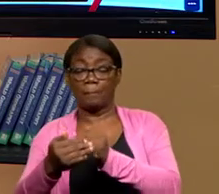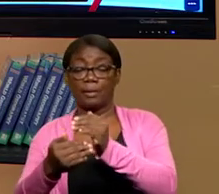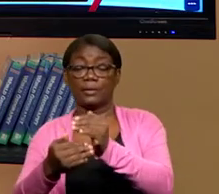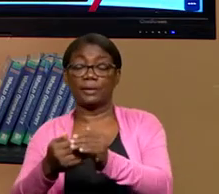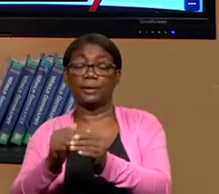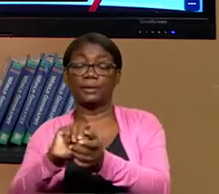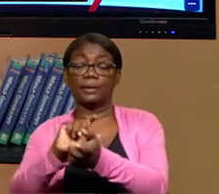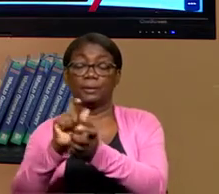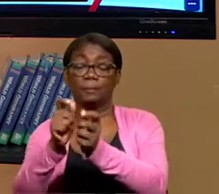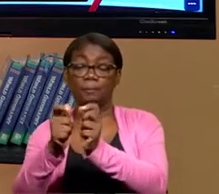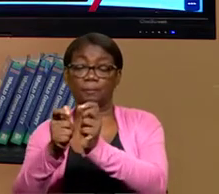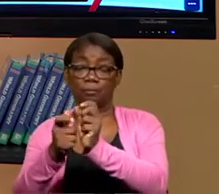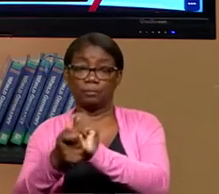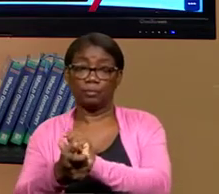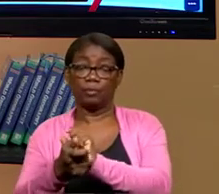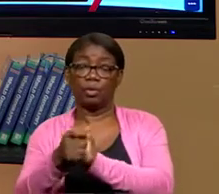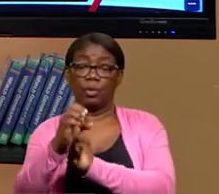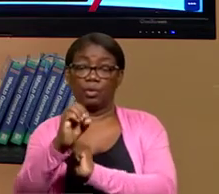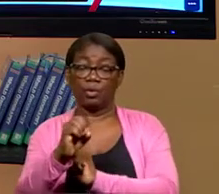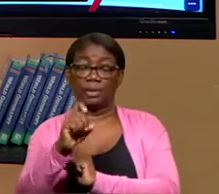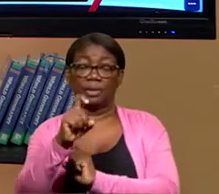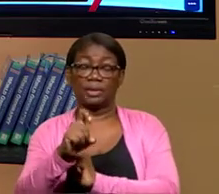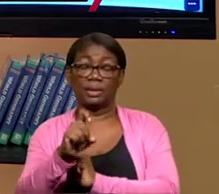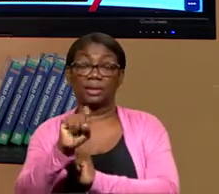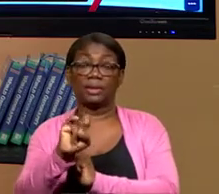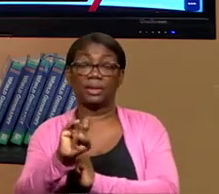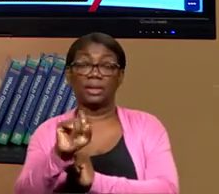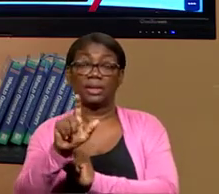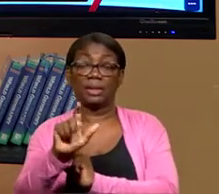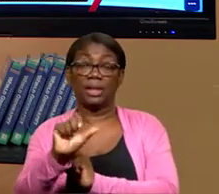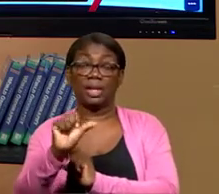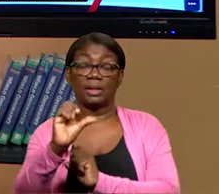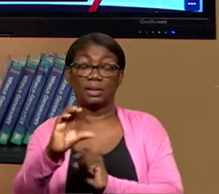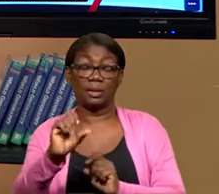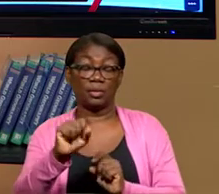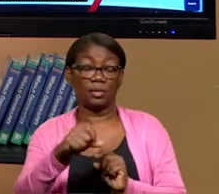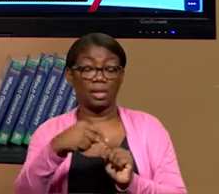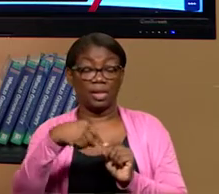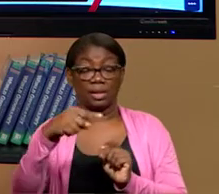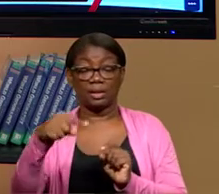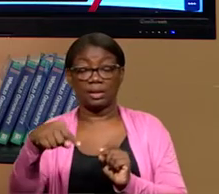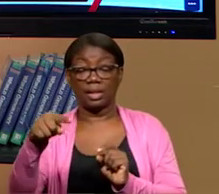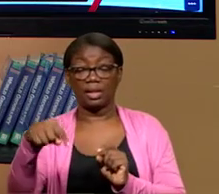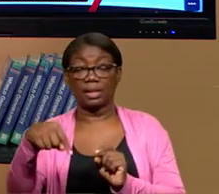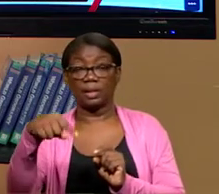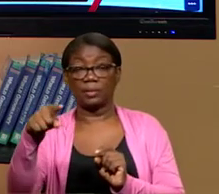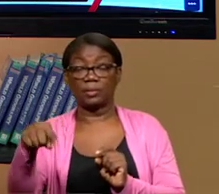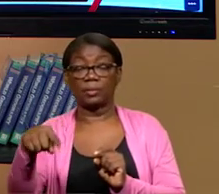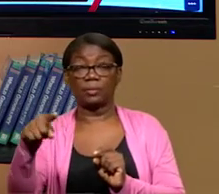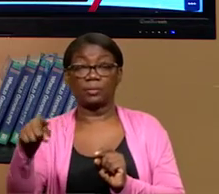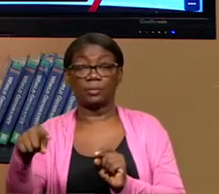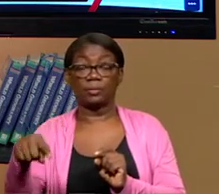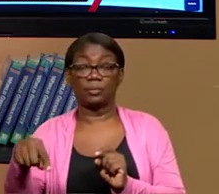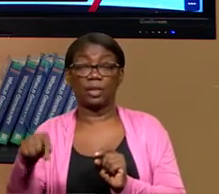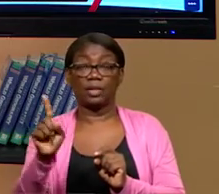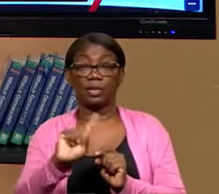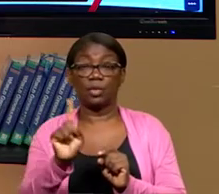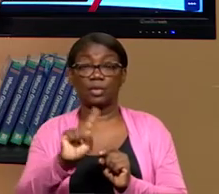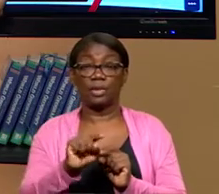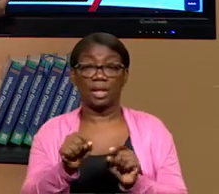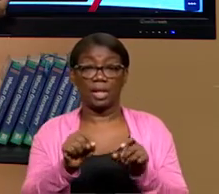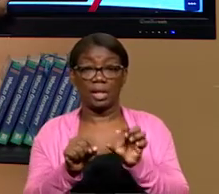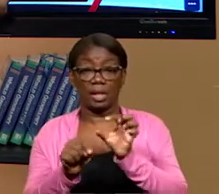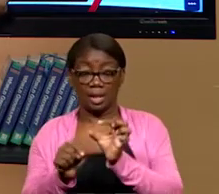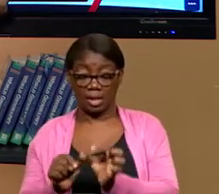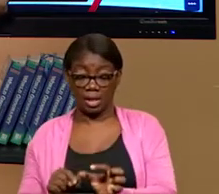que sea transformada en oscilación, en señal alterna y posteriormente sea elevada. ¿Dónde se da? Ok, se